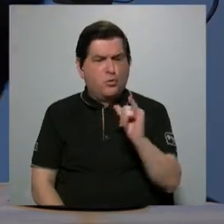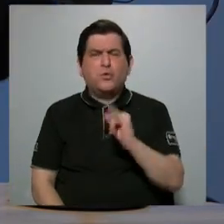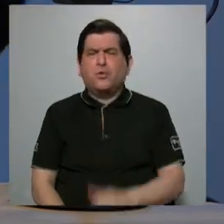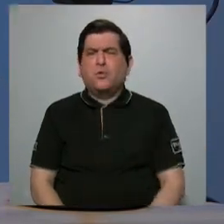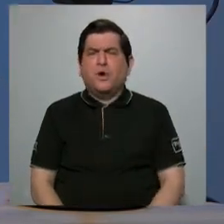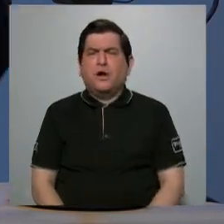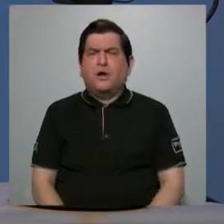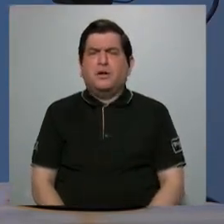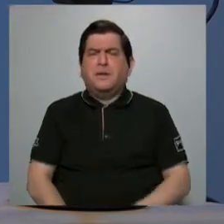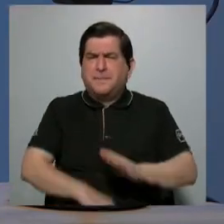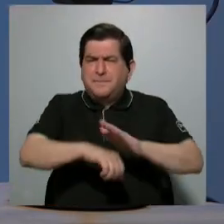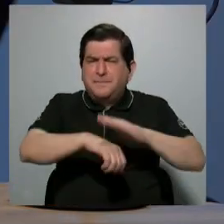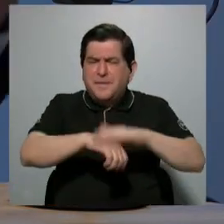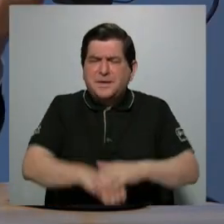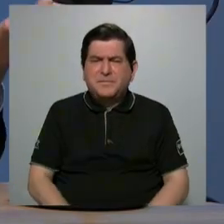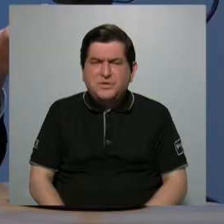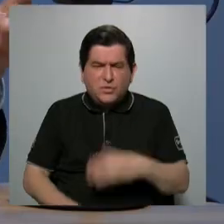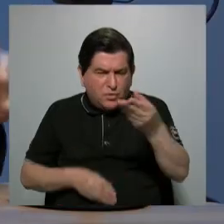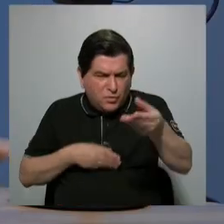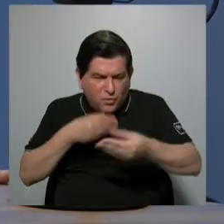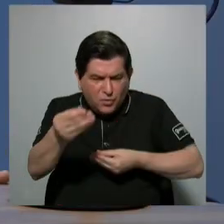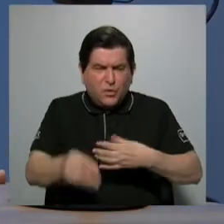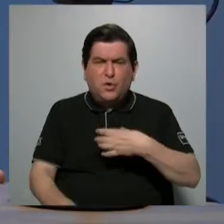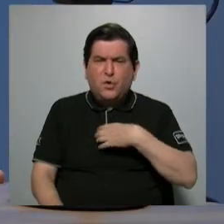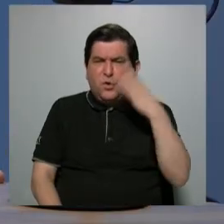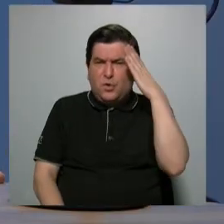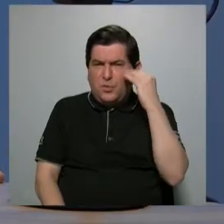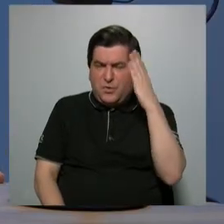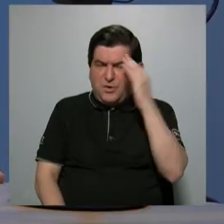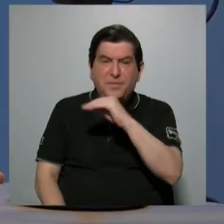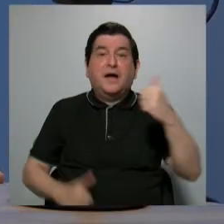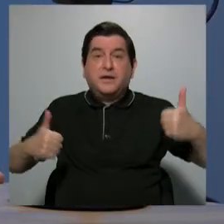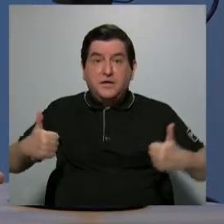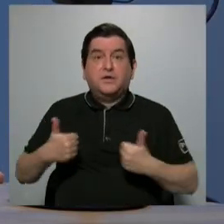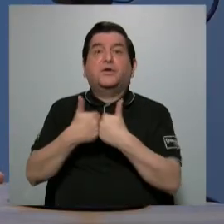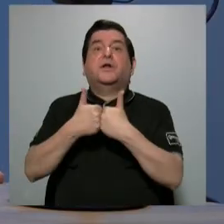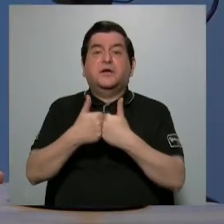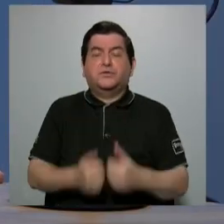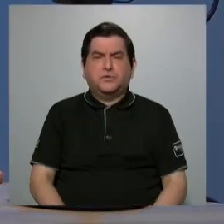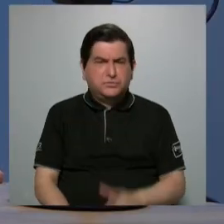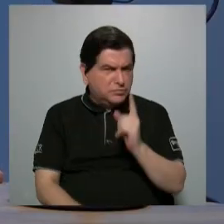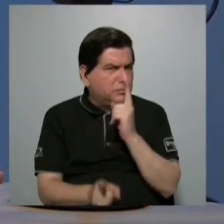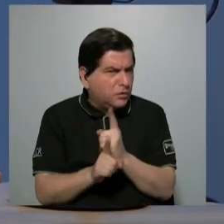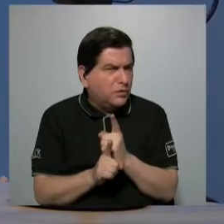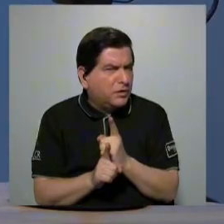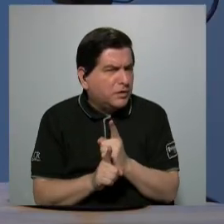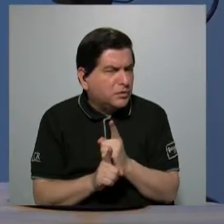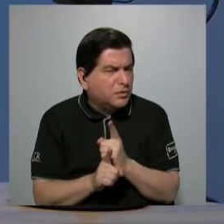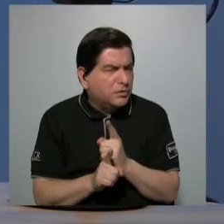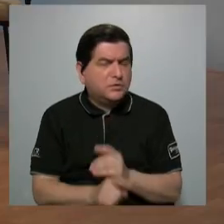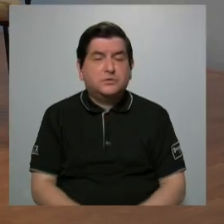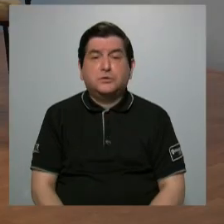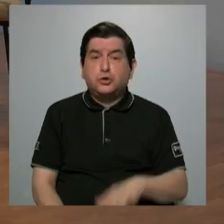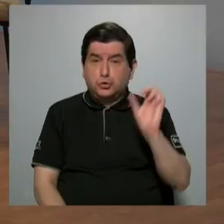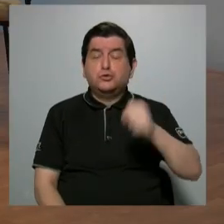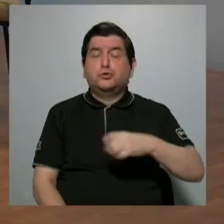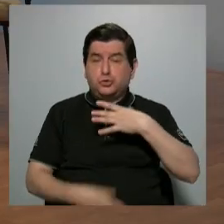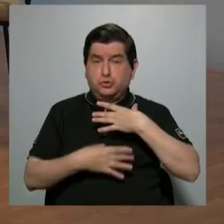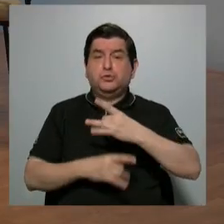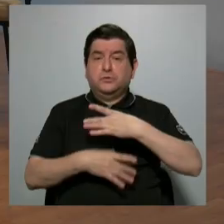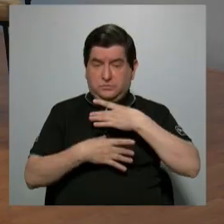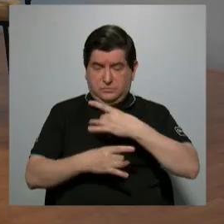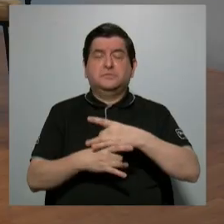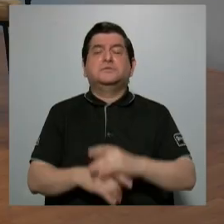sirvió para intercambiar las propias experiencias y los retos. ¿Me equivoco, Marcela? Sí, fue muy interesante. De